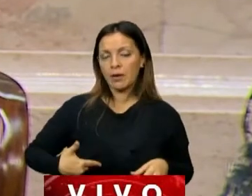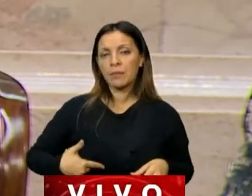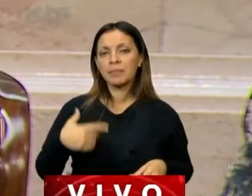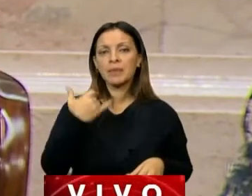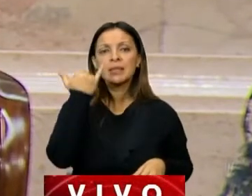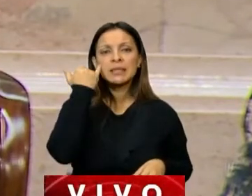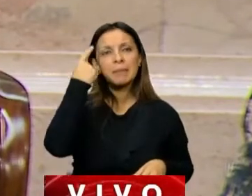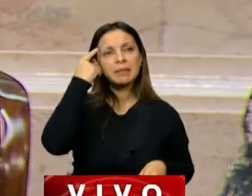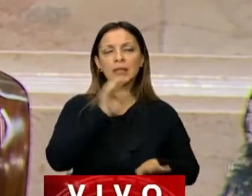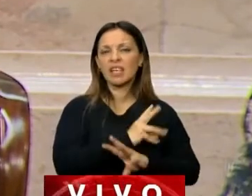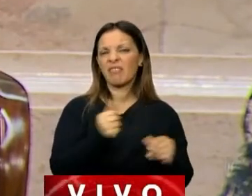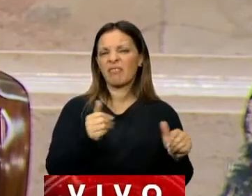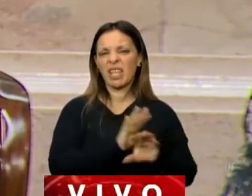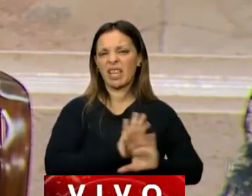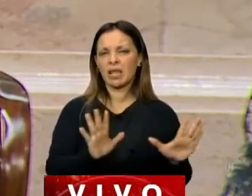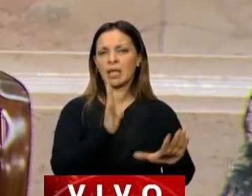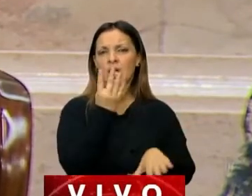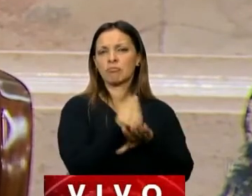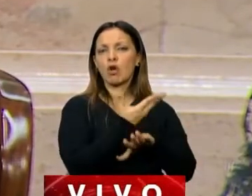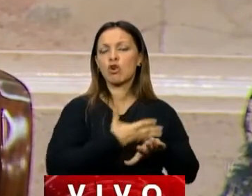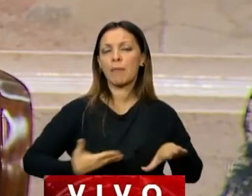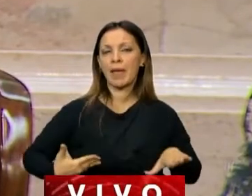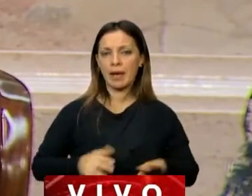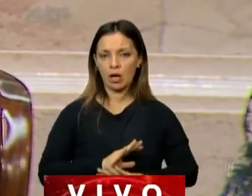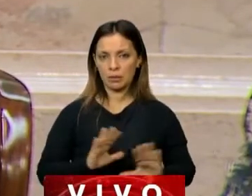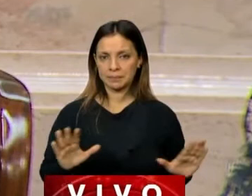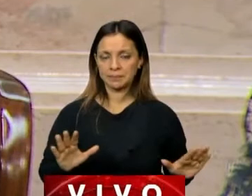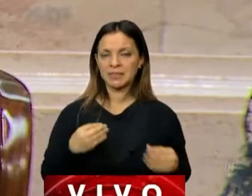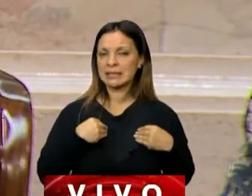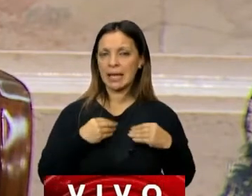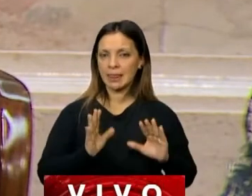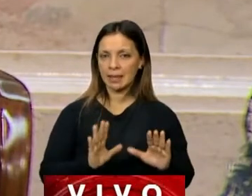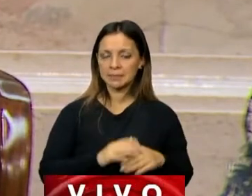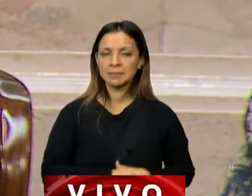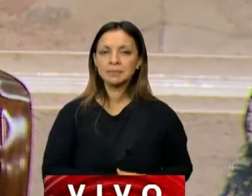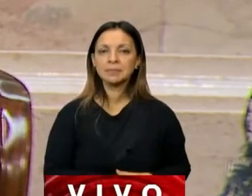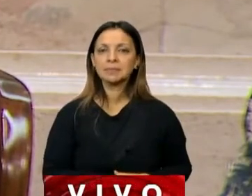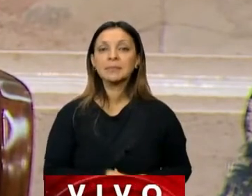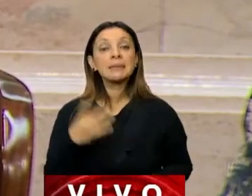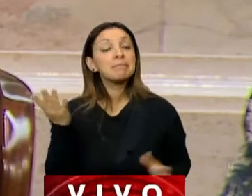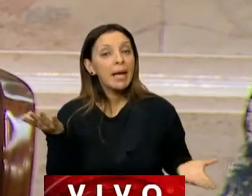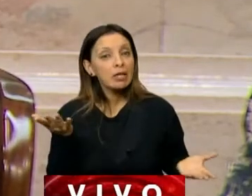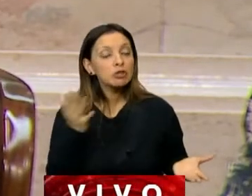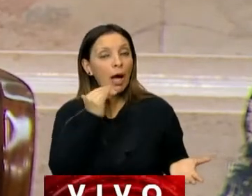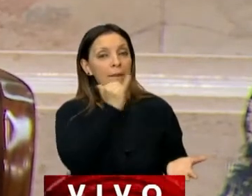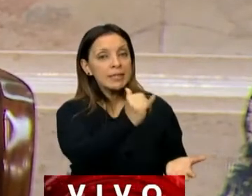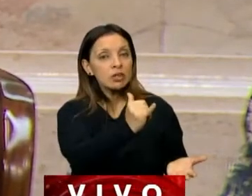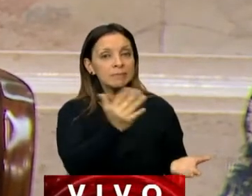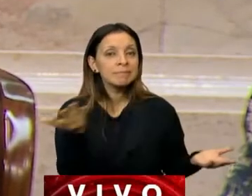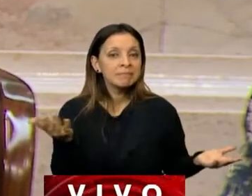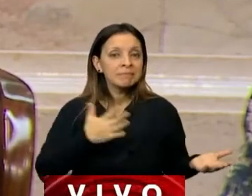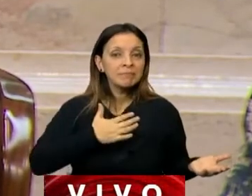terminado un mandato, ya dan por terminado un gobierno. Y lamento comunicarles